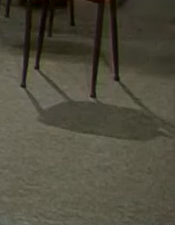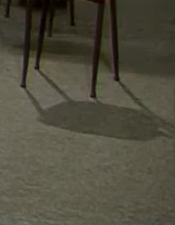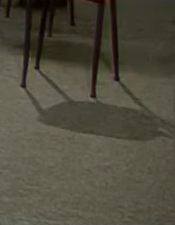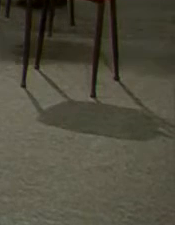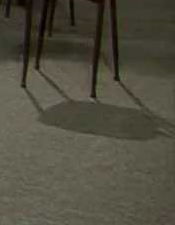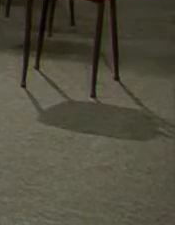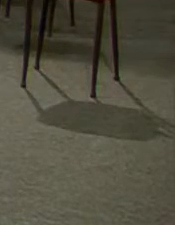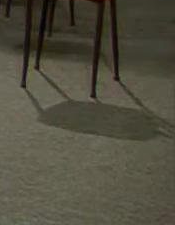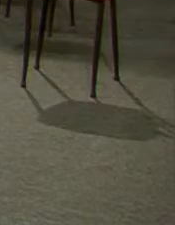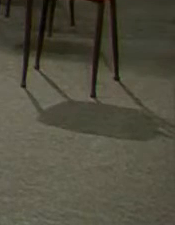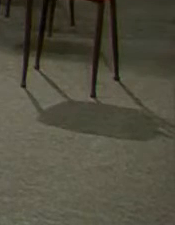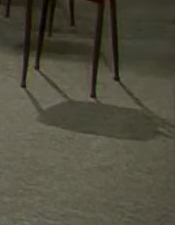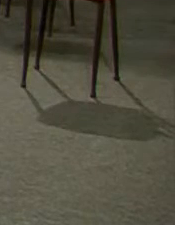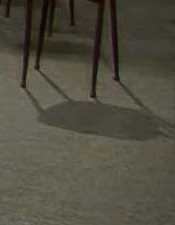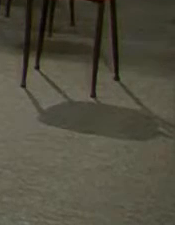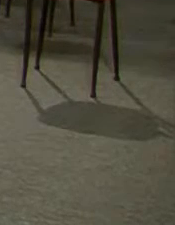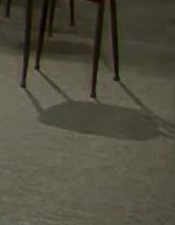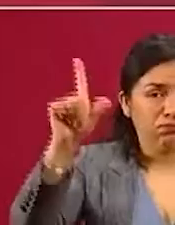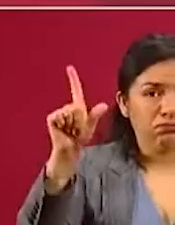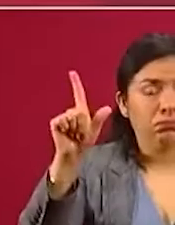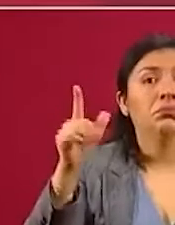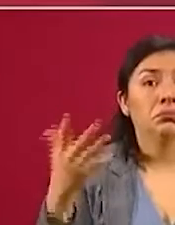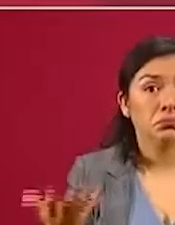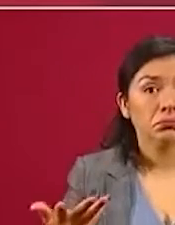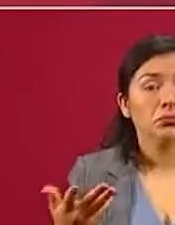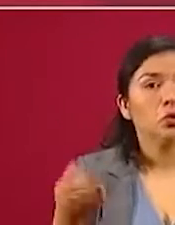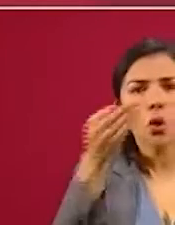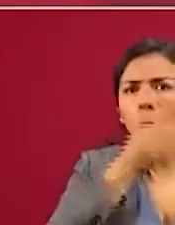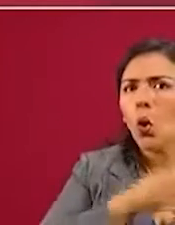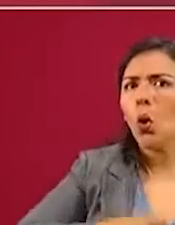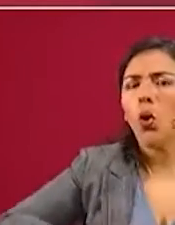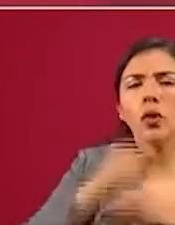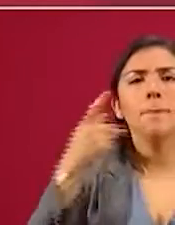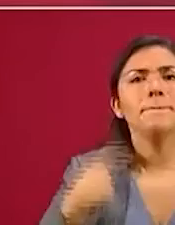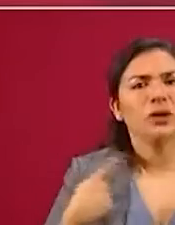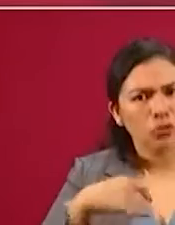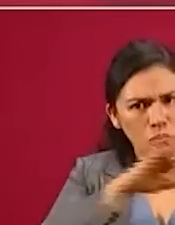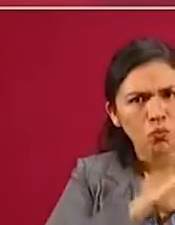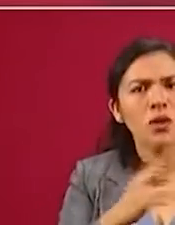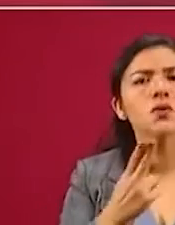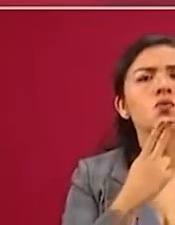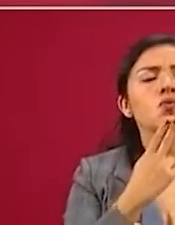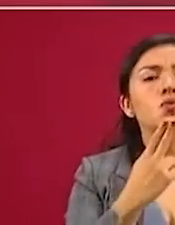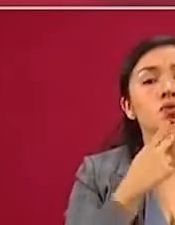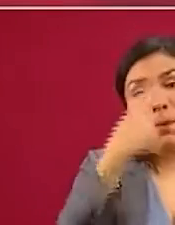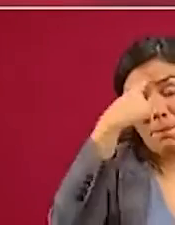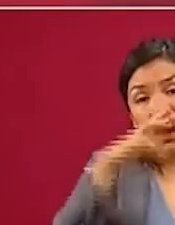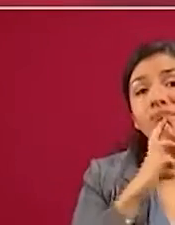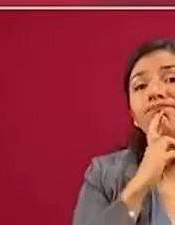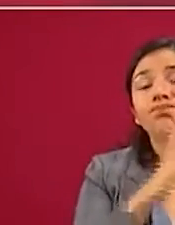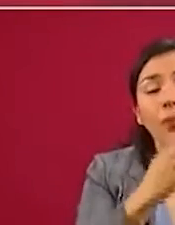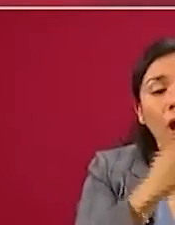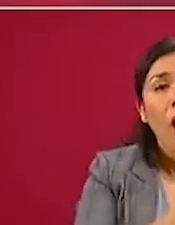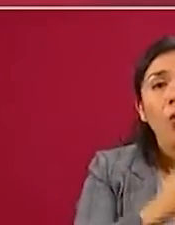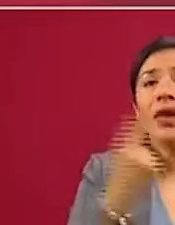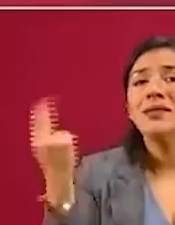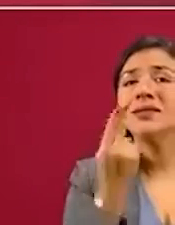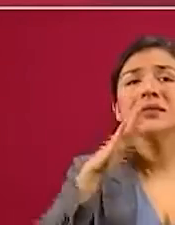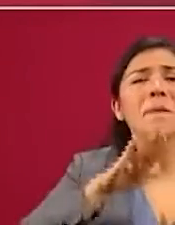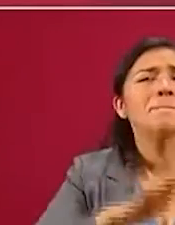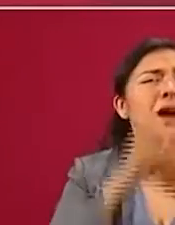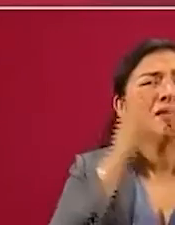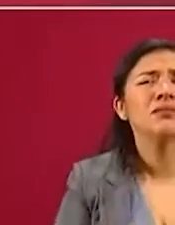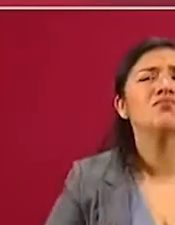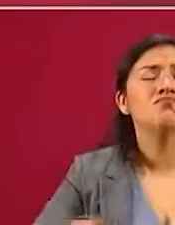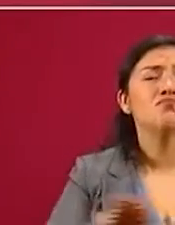Desde la mañanera, el presidente Andrés Manuel presentó el pulso de la salud acompañado del secretario de Salud, Jorge Alcocer, quien anunció que a partir de